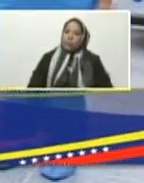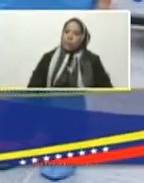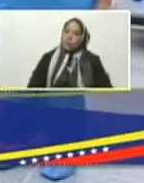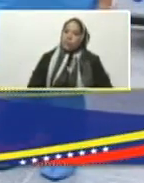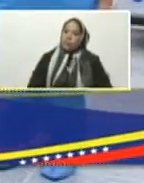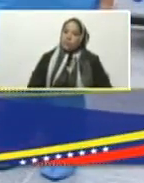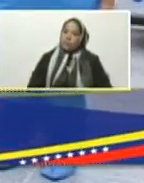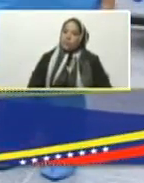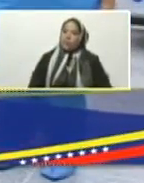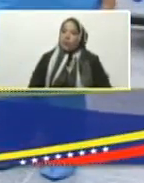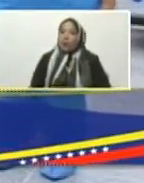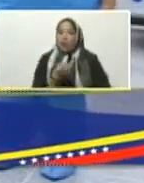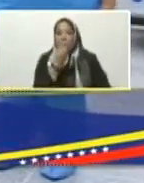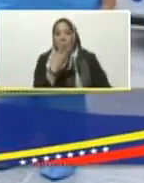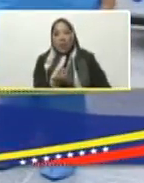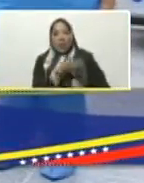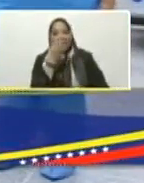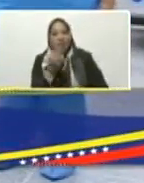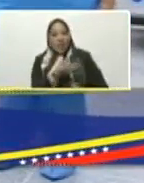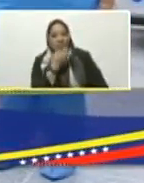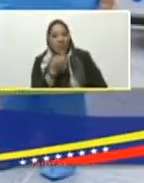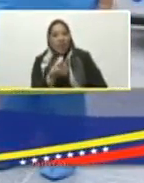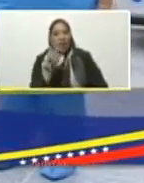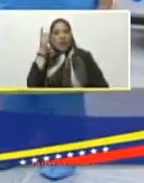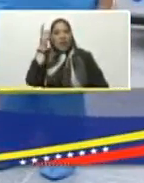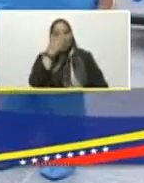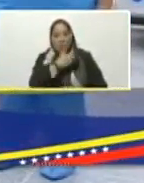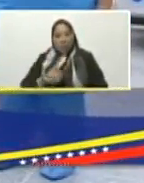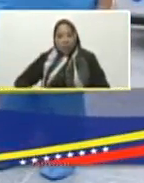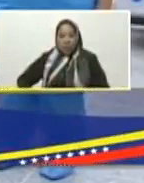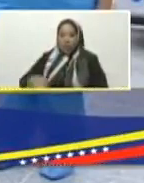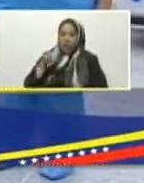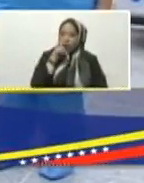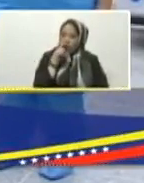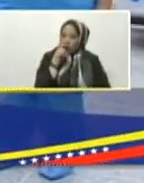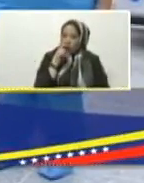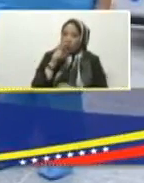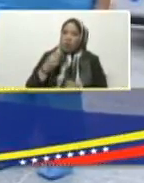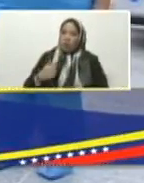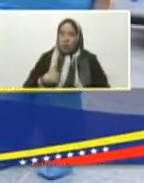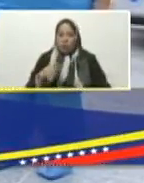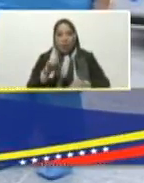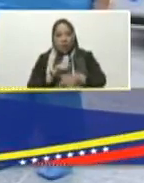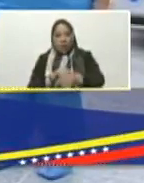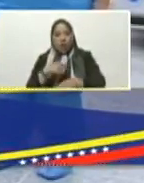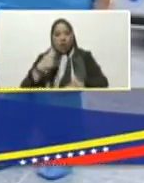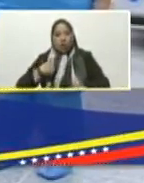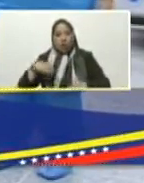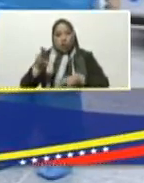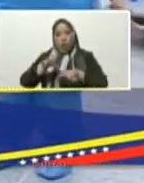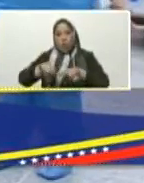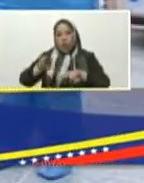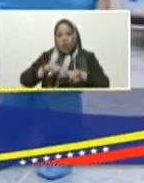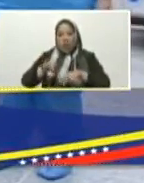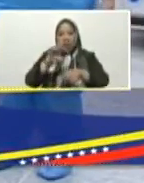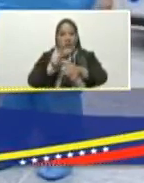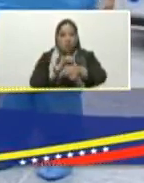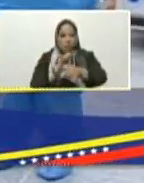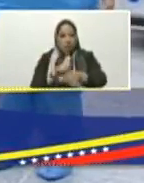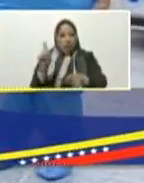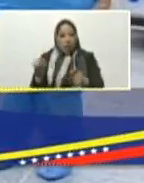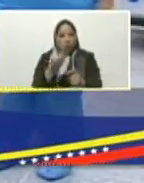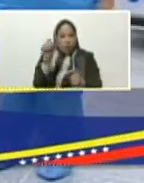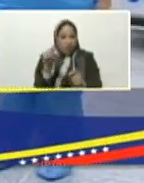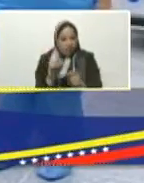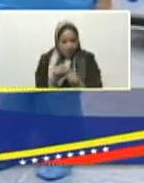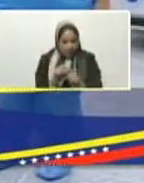Buenas tardes, ciudadano presidente de la República. Desde Yaracuy, la doctora Zoraima Fuentes, pediatra, médico